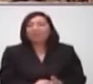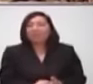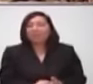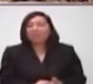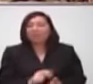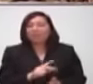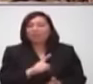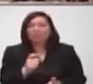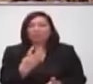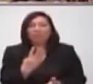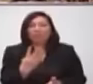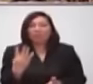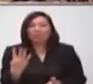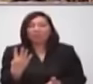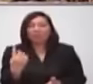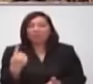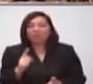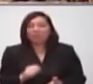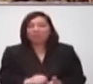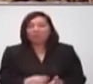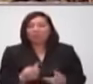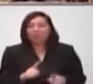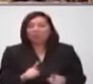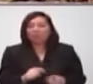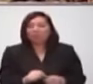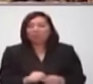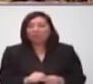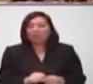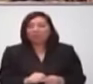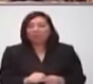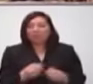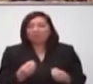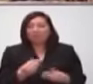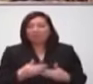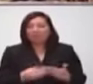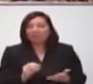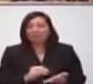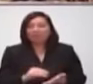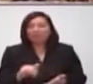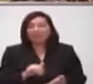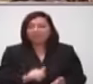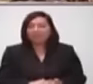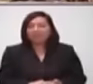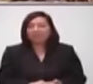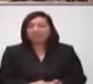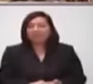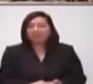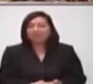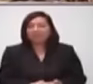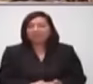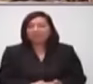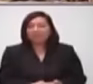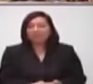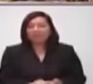los 144 millones, cuándo se genera esa obligación y por qué se genera la misma obligación. Yo quisiera dejar,